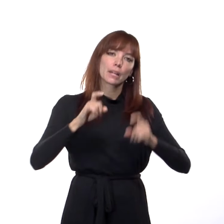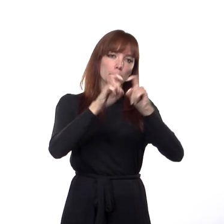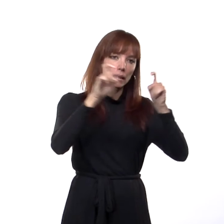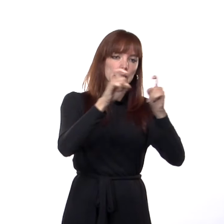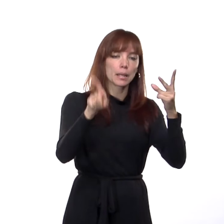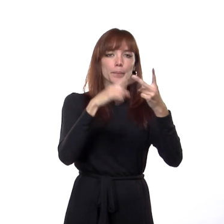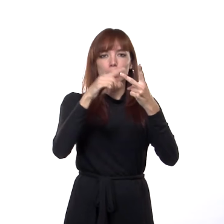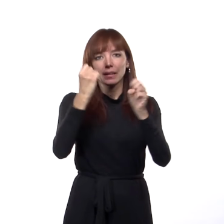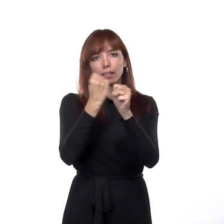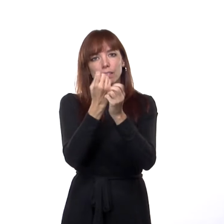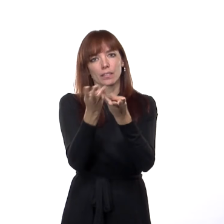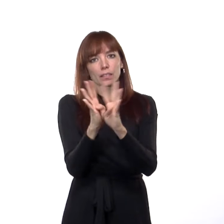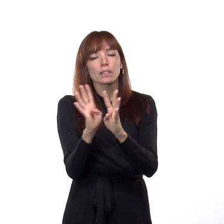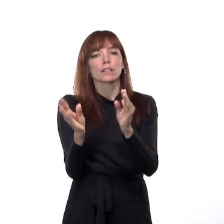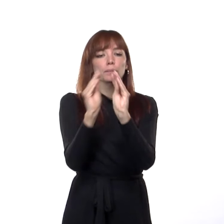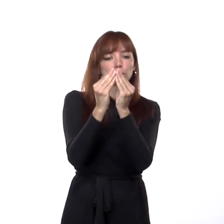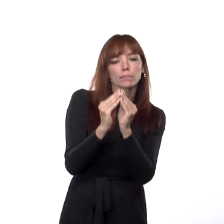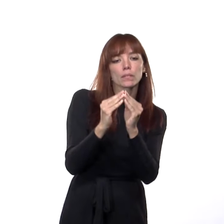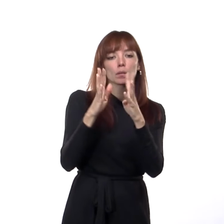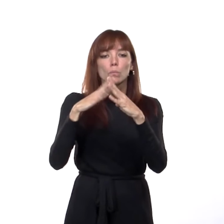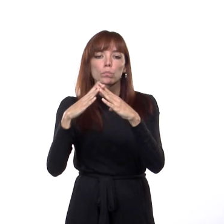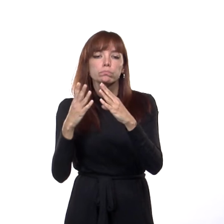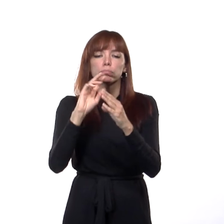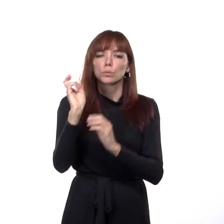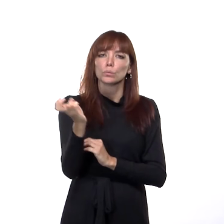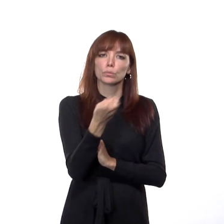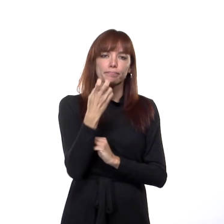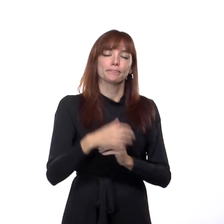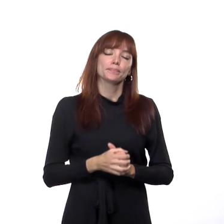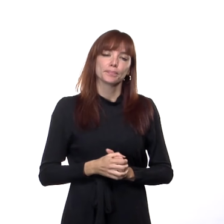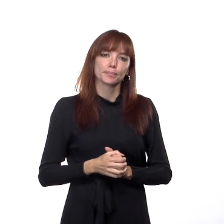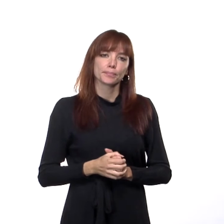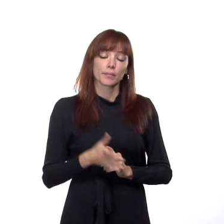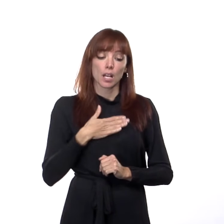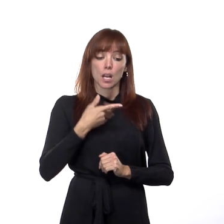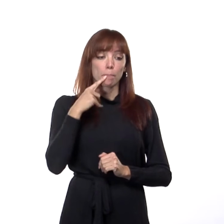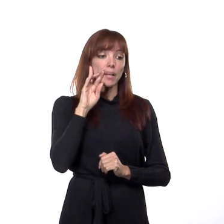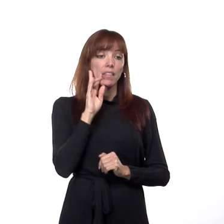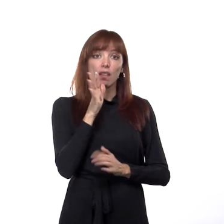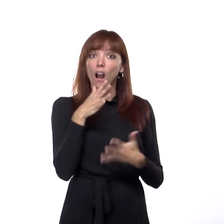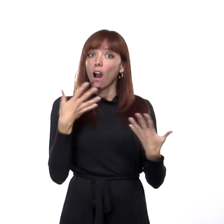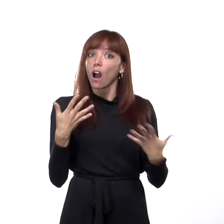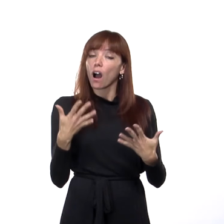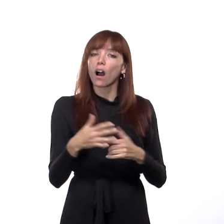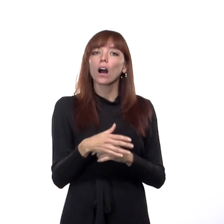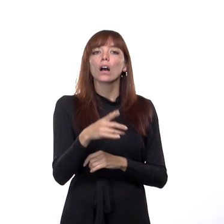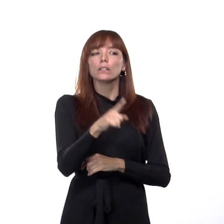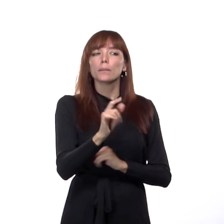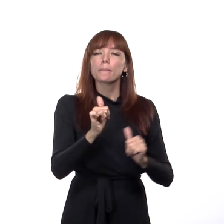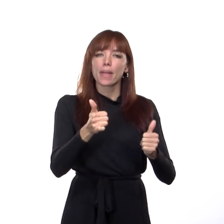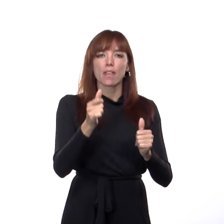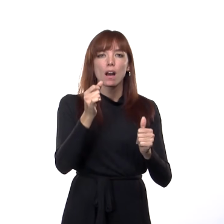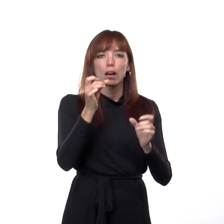el personal que hace instalaciones montajes y puestas en servicio nuestra experiencia a día de hoy es que ahora se está empezando a